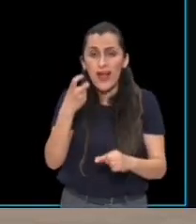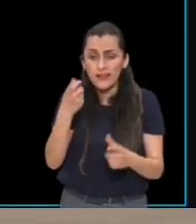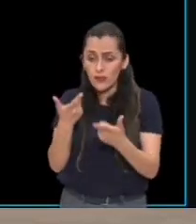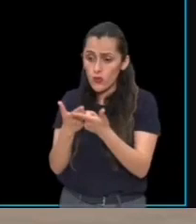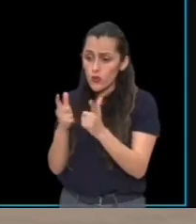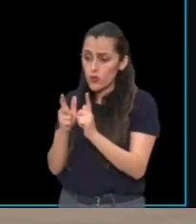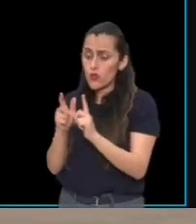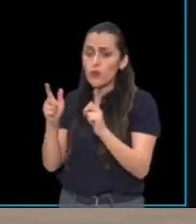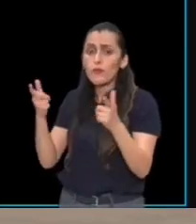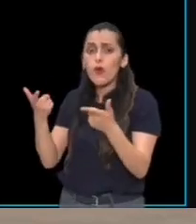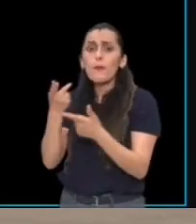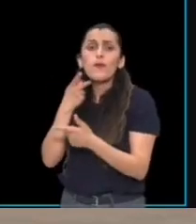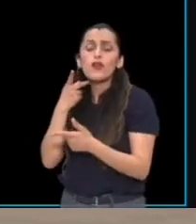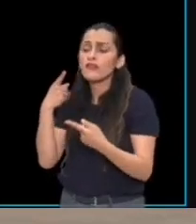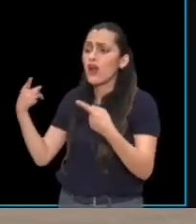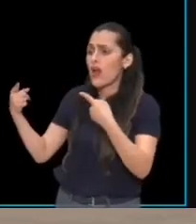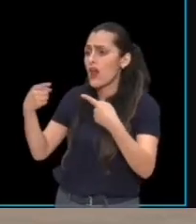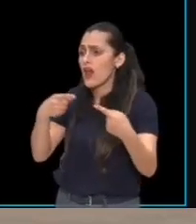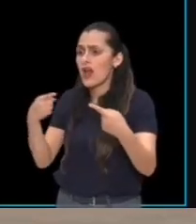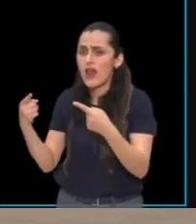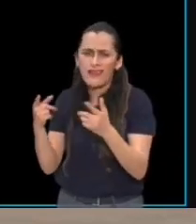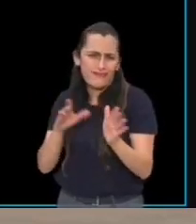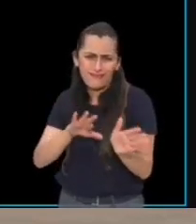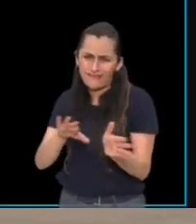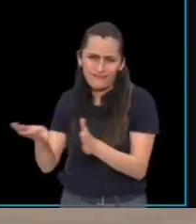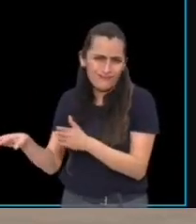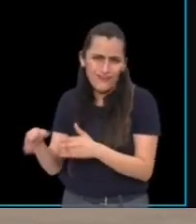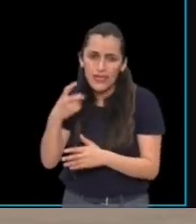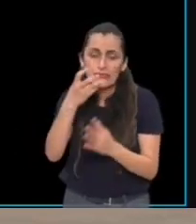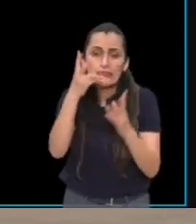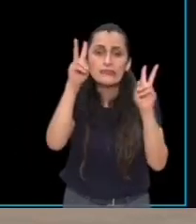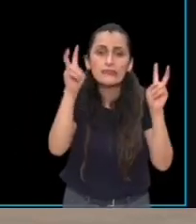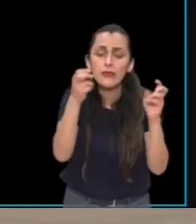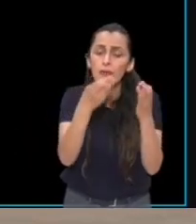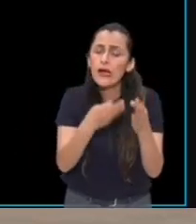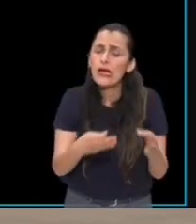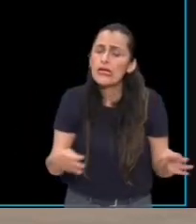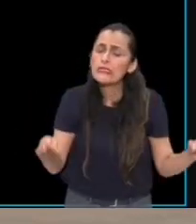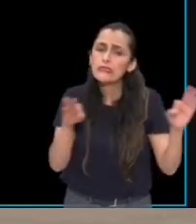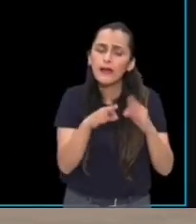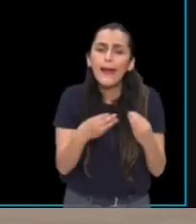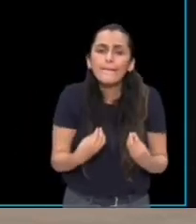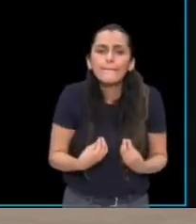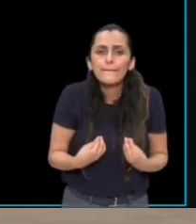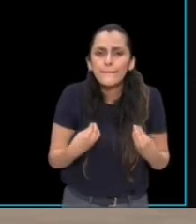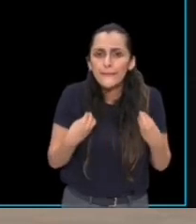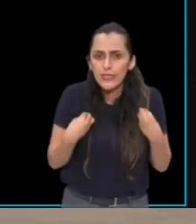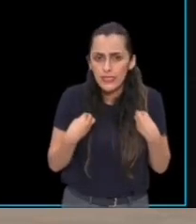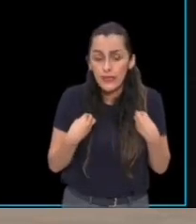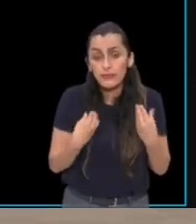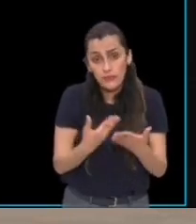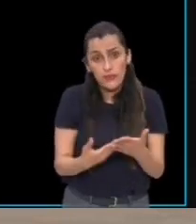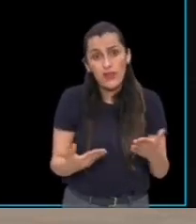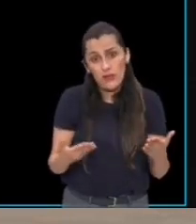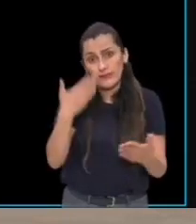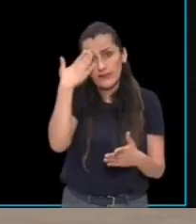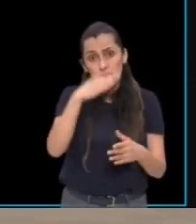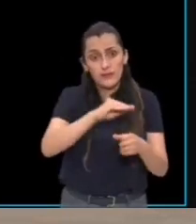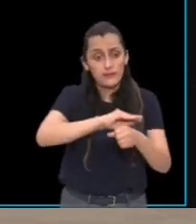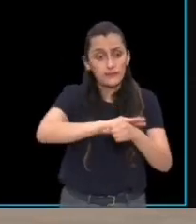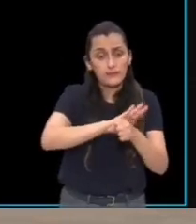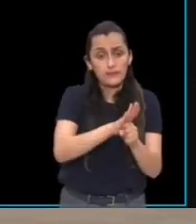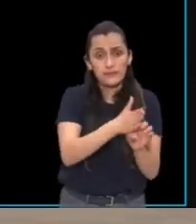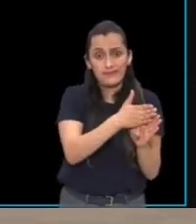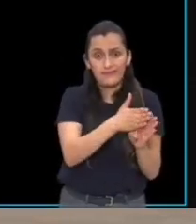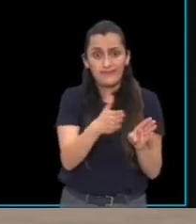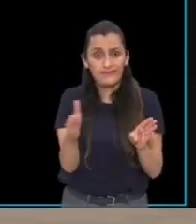tema de vida, de la salud. Y si en este momento tan importante que nos puso a prueba el COVID, y no